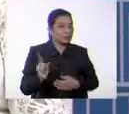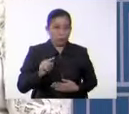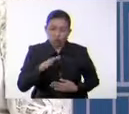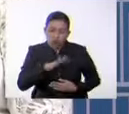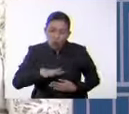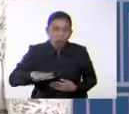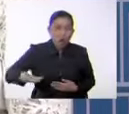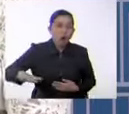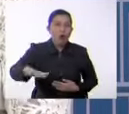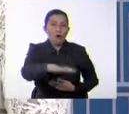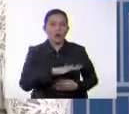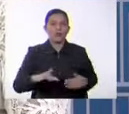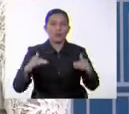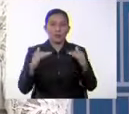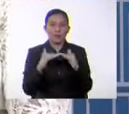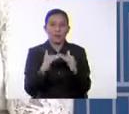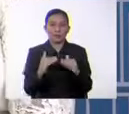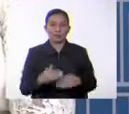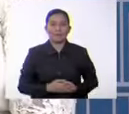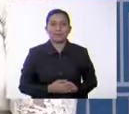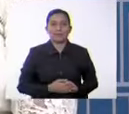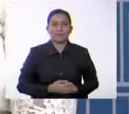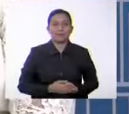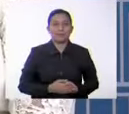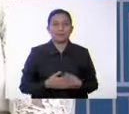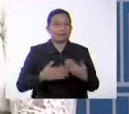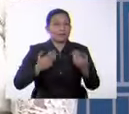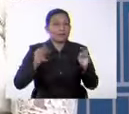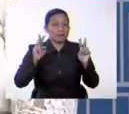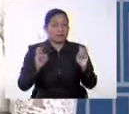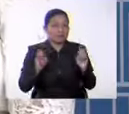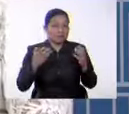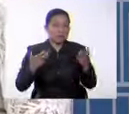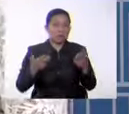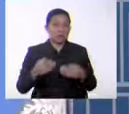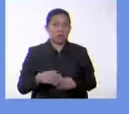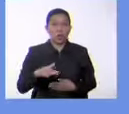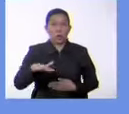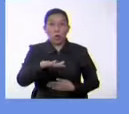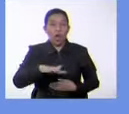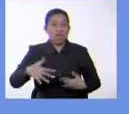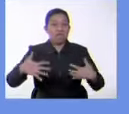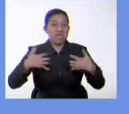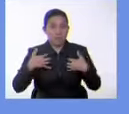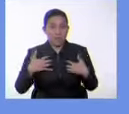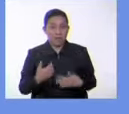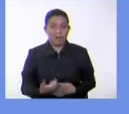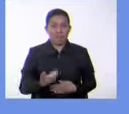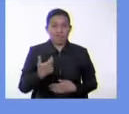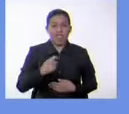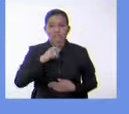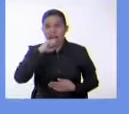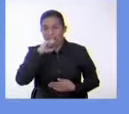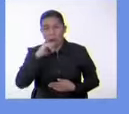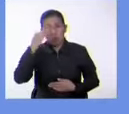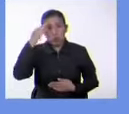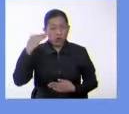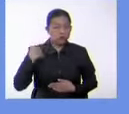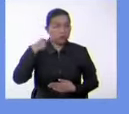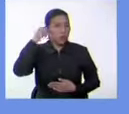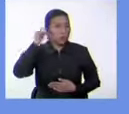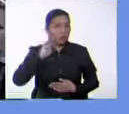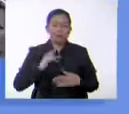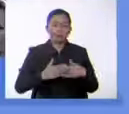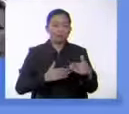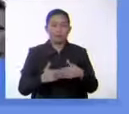ser seres humanos, más allá de condiciones, de lugar de vivienda, entre otros, o de género también.